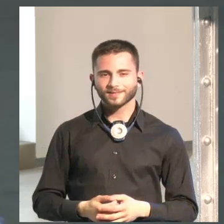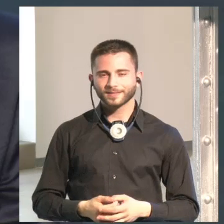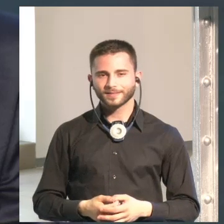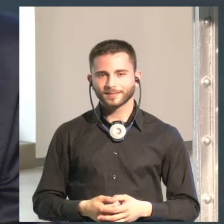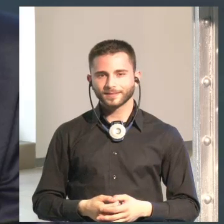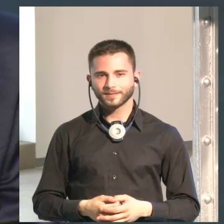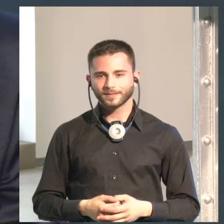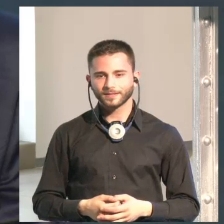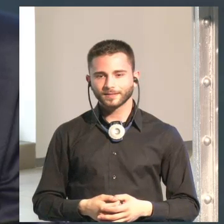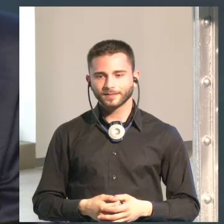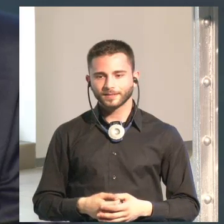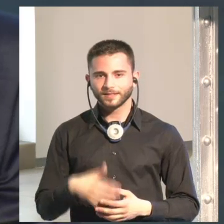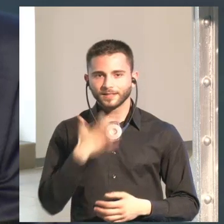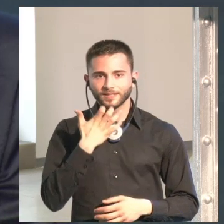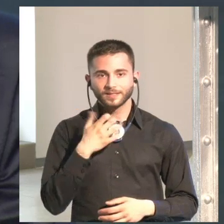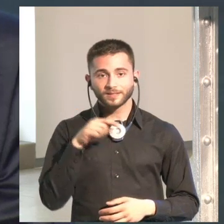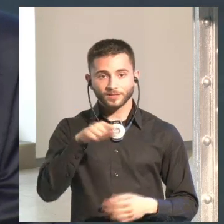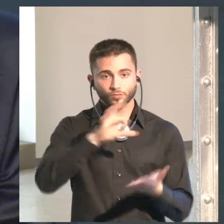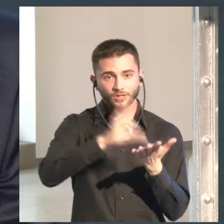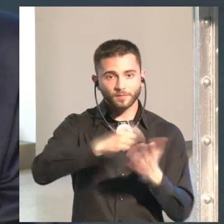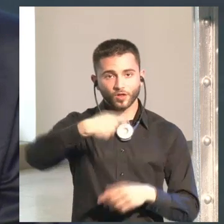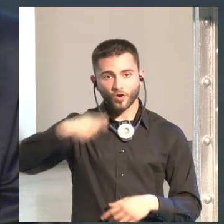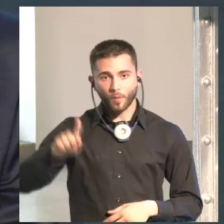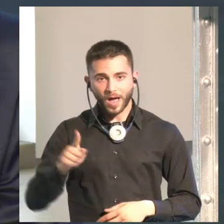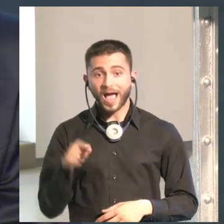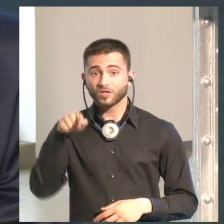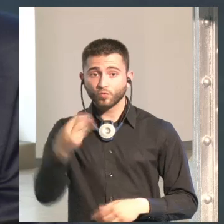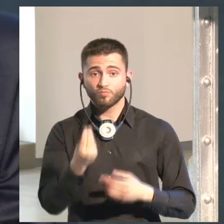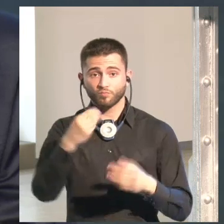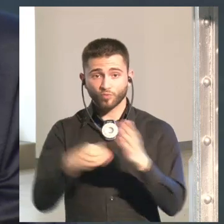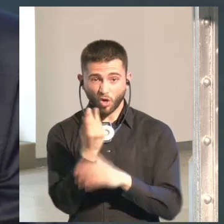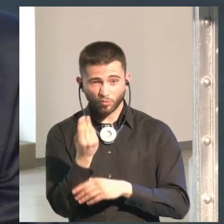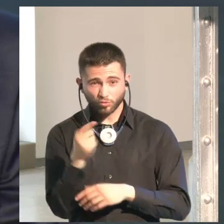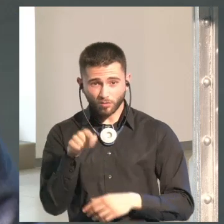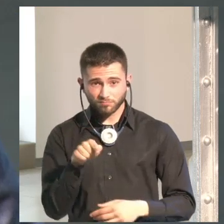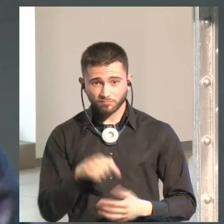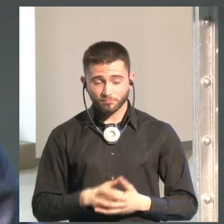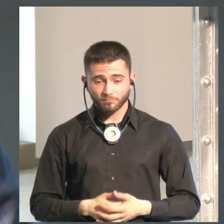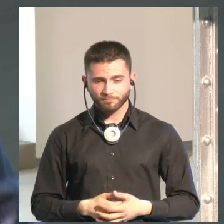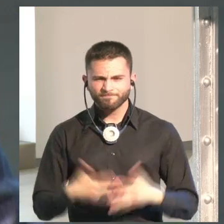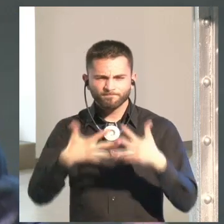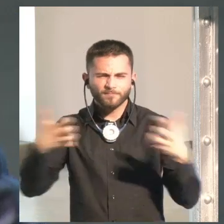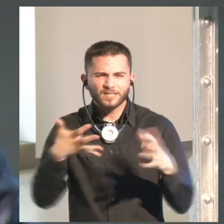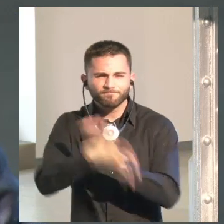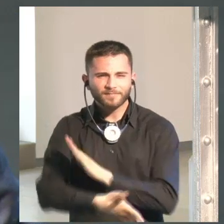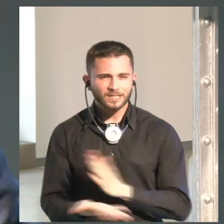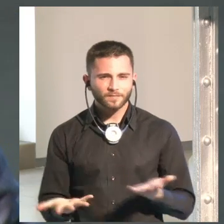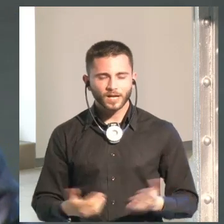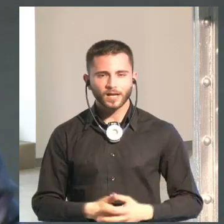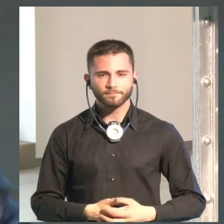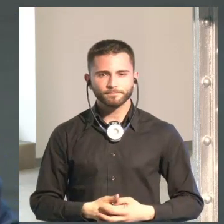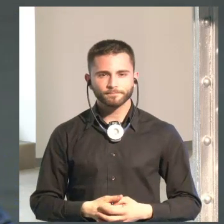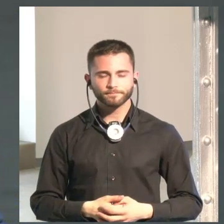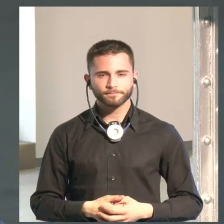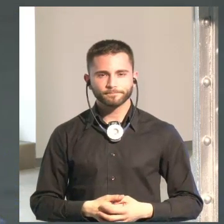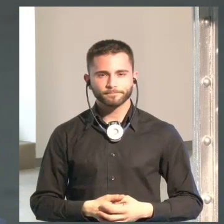que si tú no pagues para un servicio, tú eres el producto de este ser, ¿no? Entonces yo creo que, ¿qué querías decir con esta frase? ¿Qué está